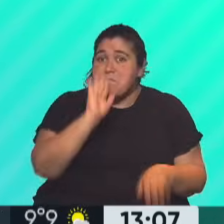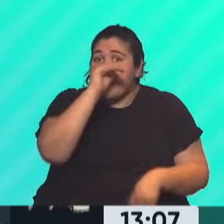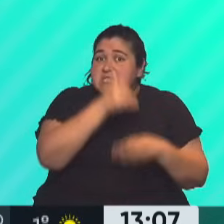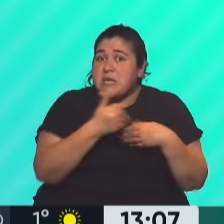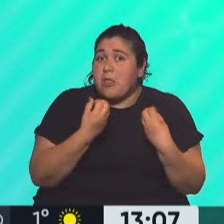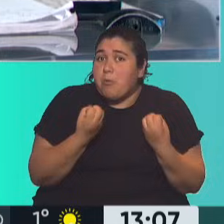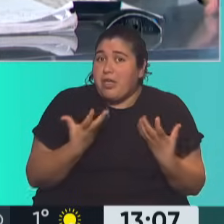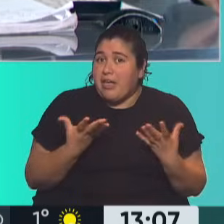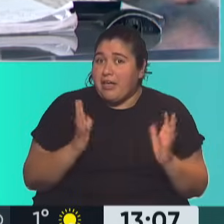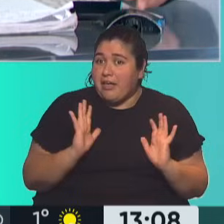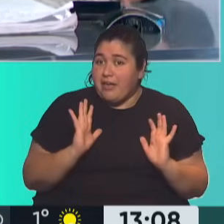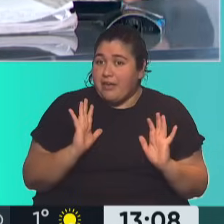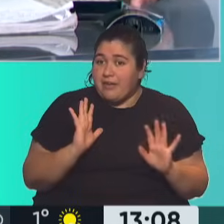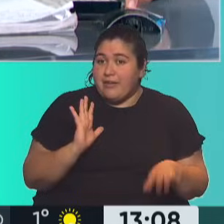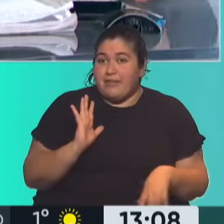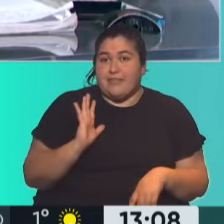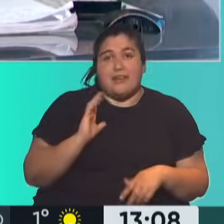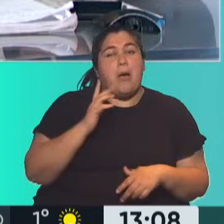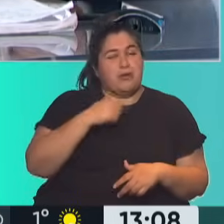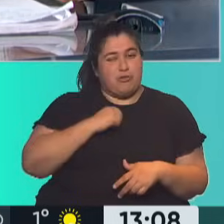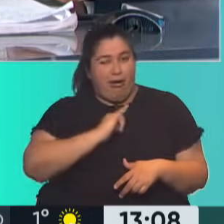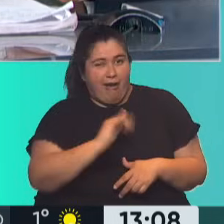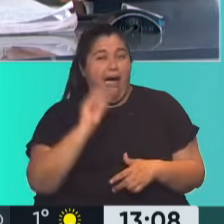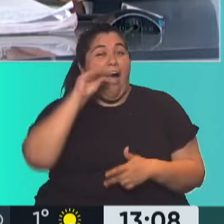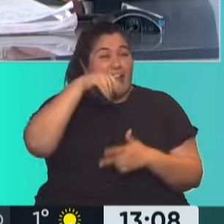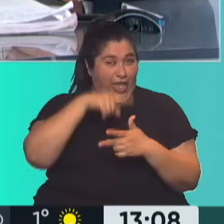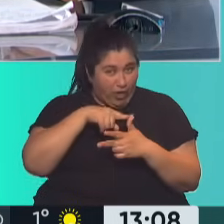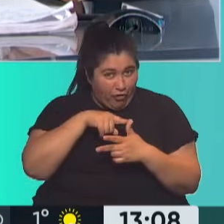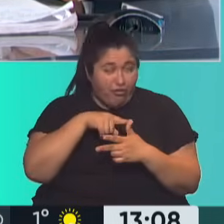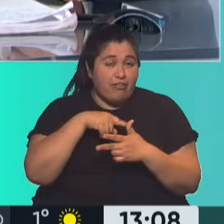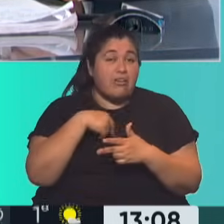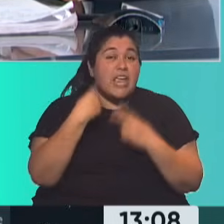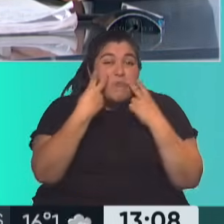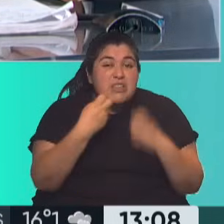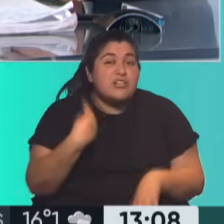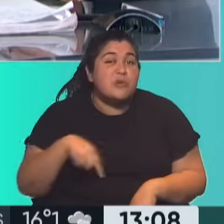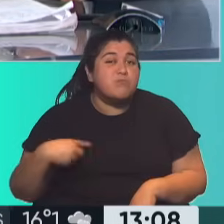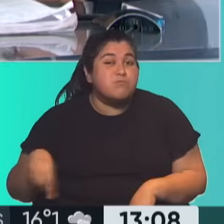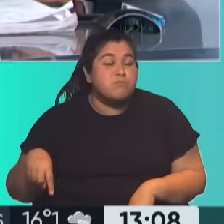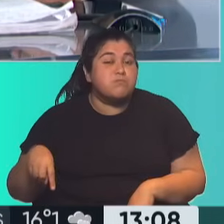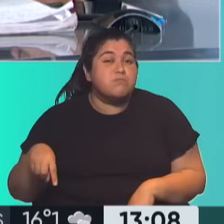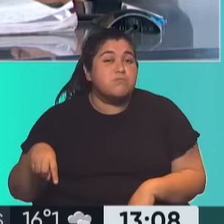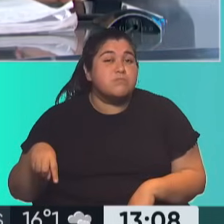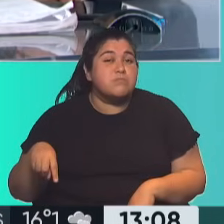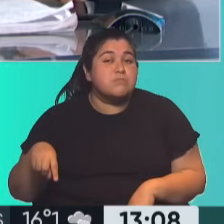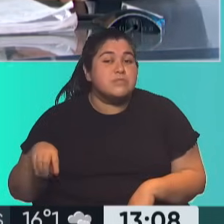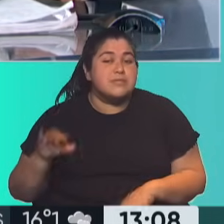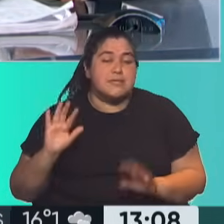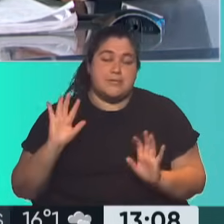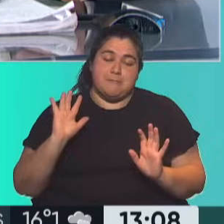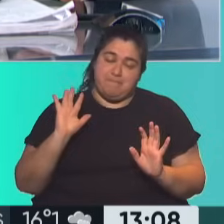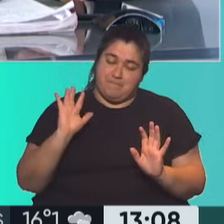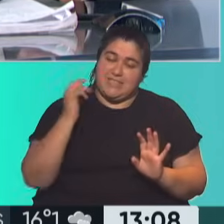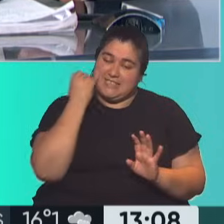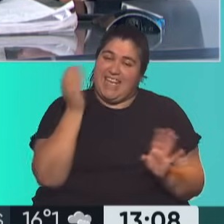casa de cambio sí y yo te ag una tercera cuestión la cuestión de qué es lo que se estaba investigando eh est investigando porque ya había